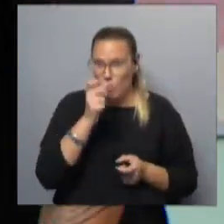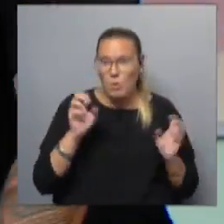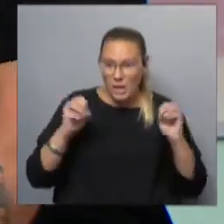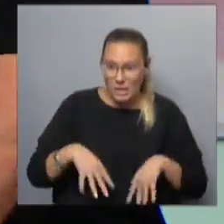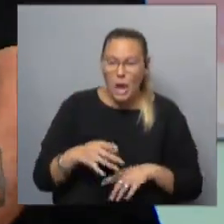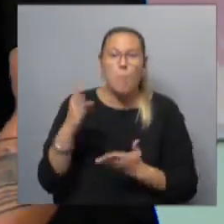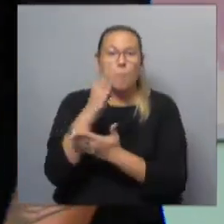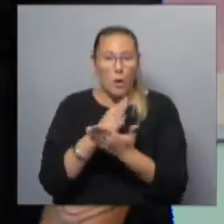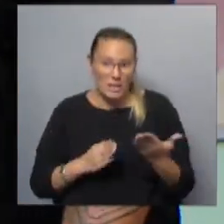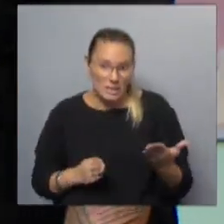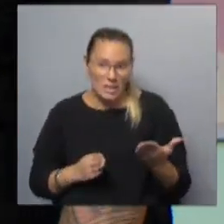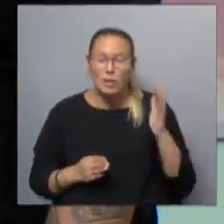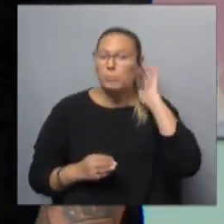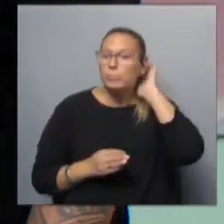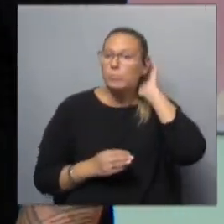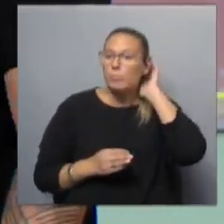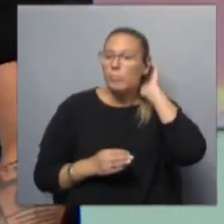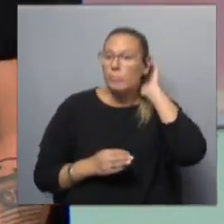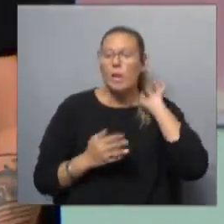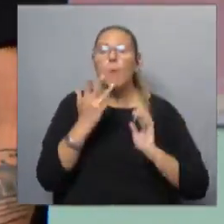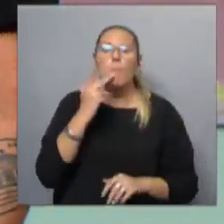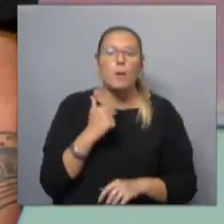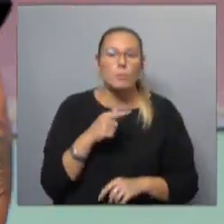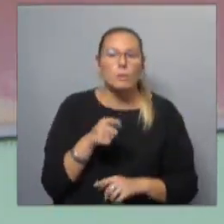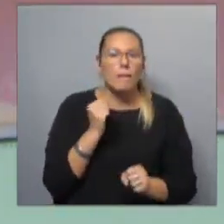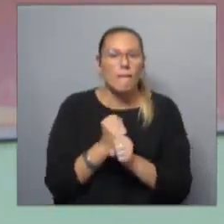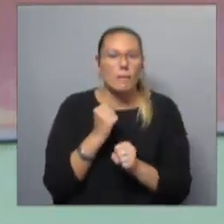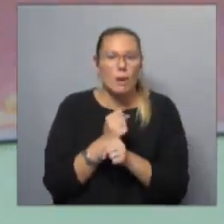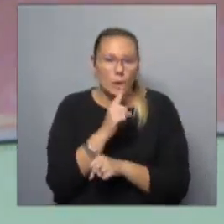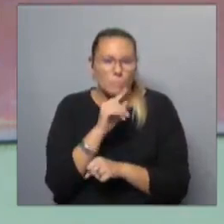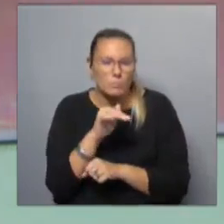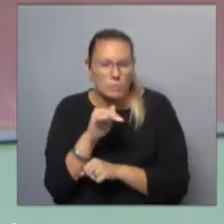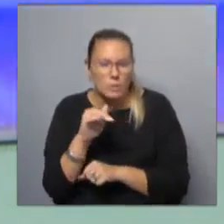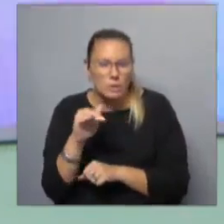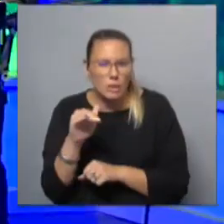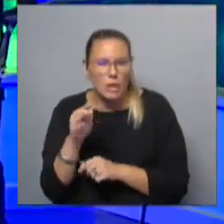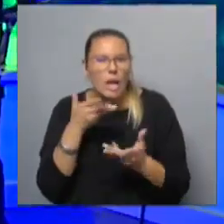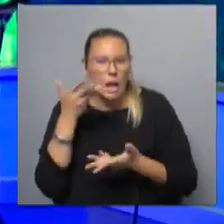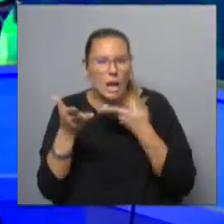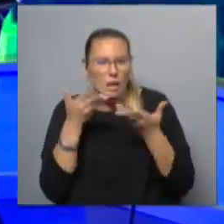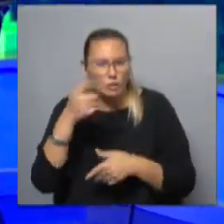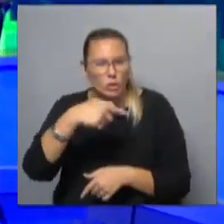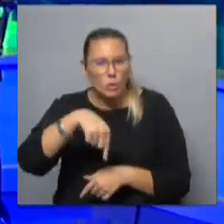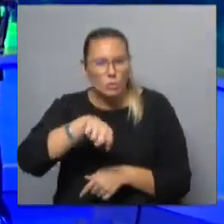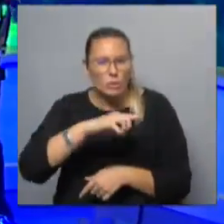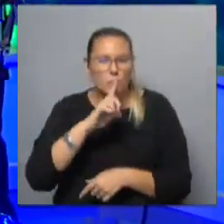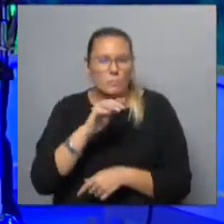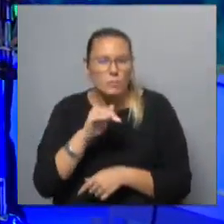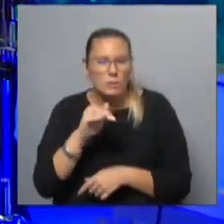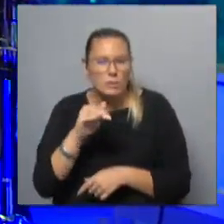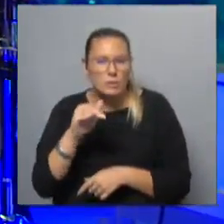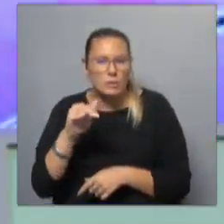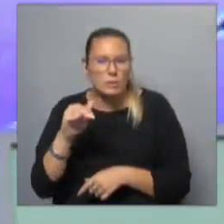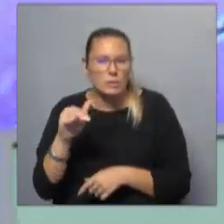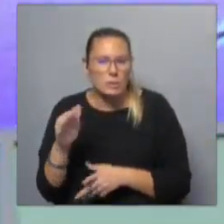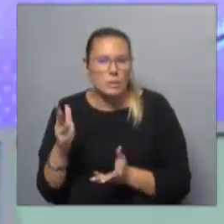Excelente. Poesía. Me gusta mucho cómo trabajan los silencios en las canciones ustedes. El silencio tiene como